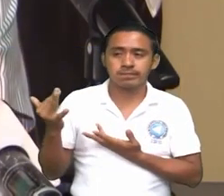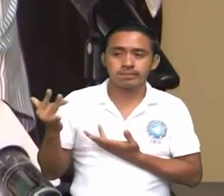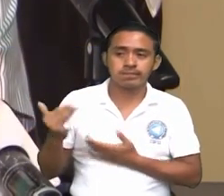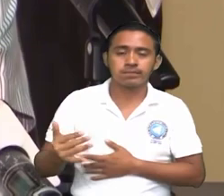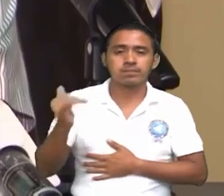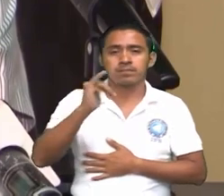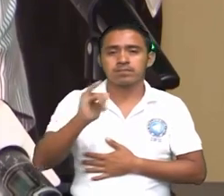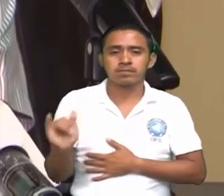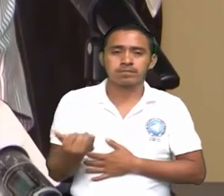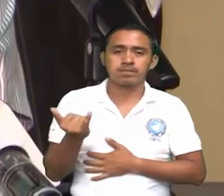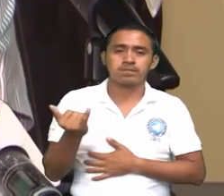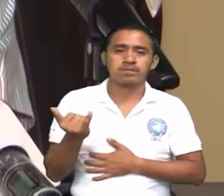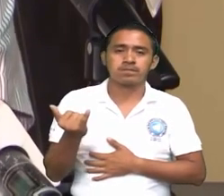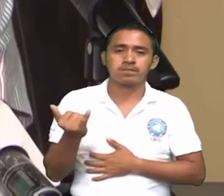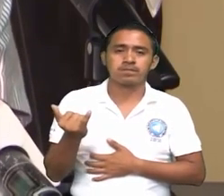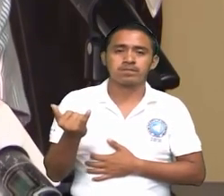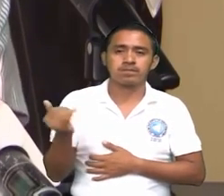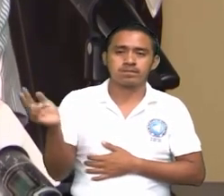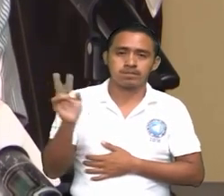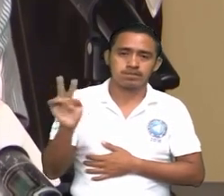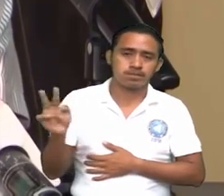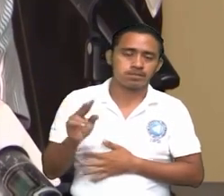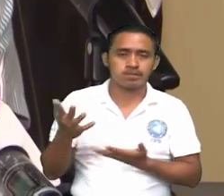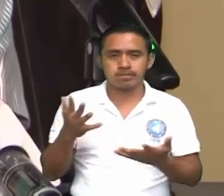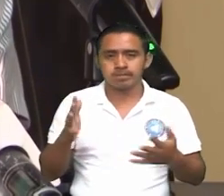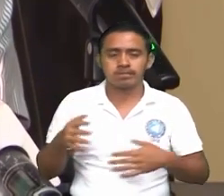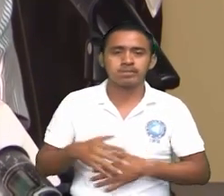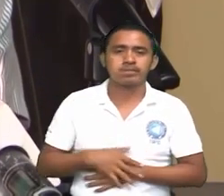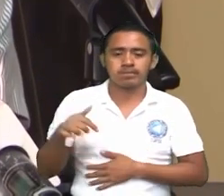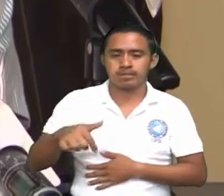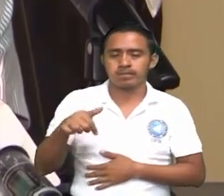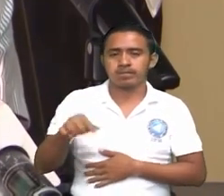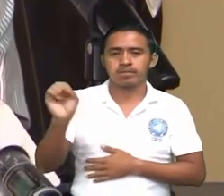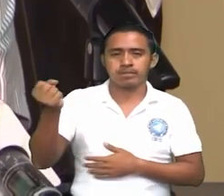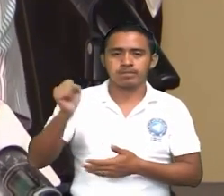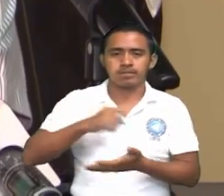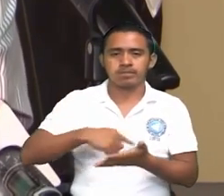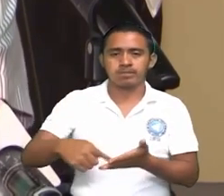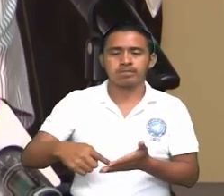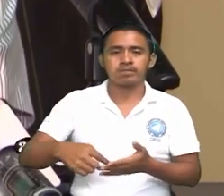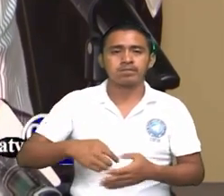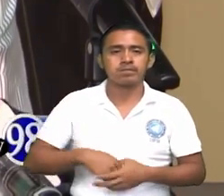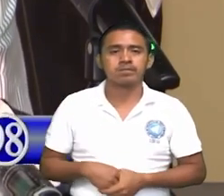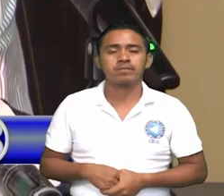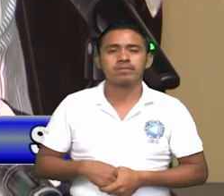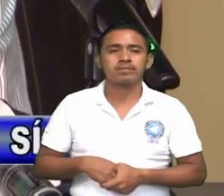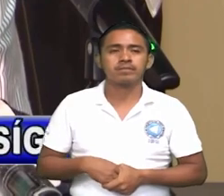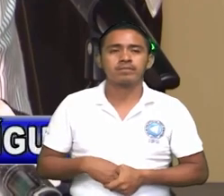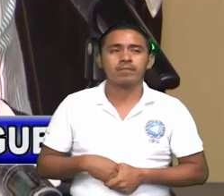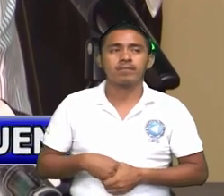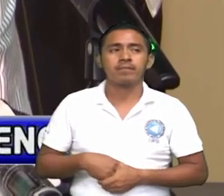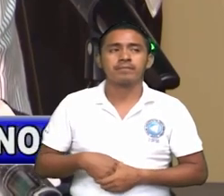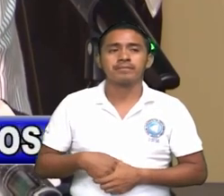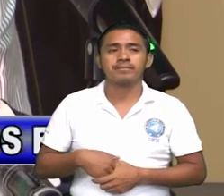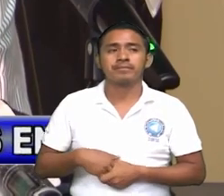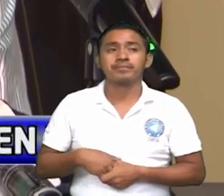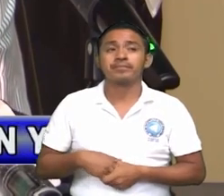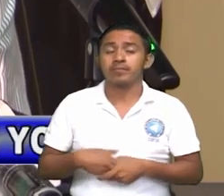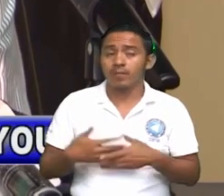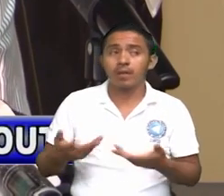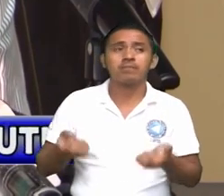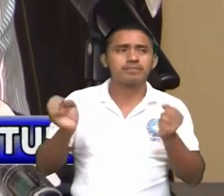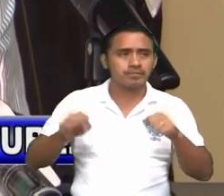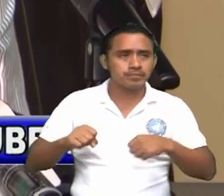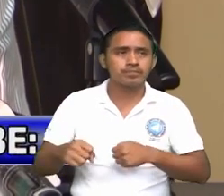entre jueves y viernes de esta semana. Por tanto,